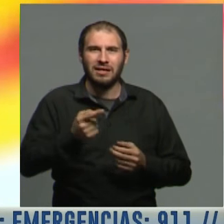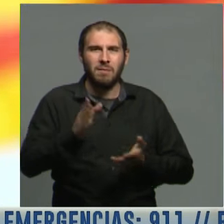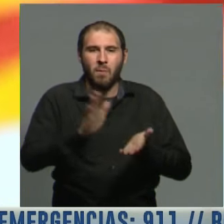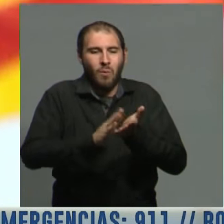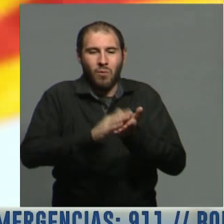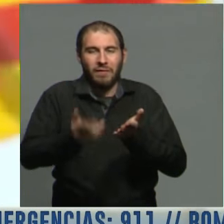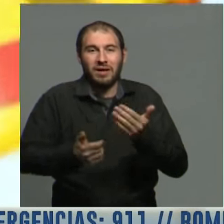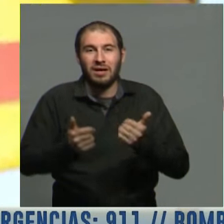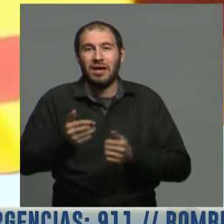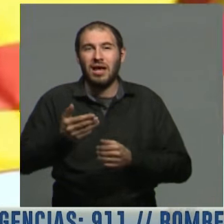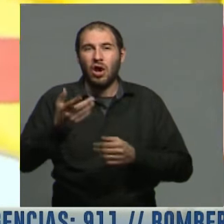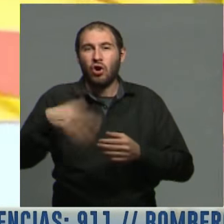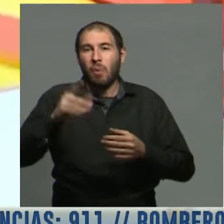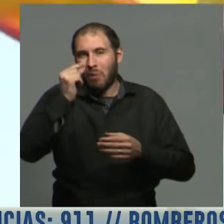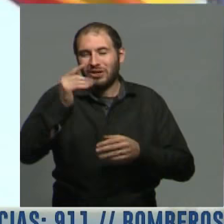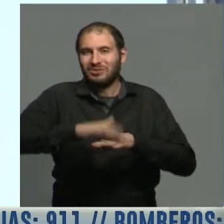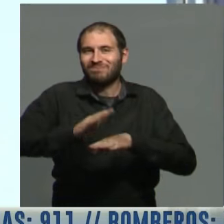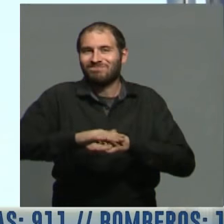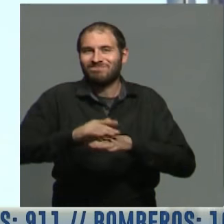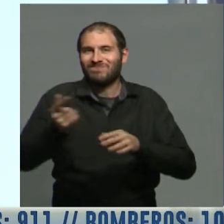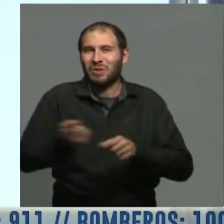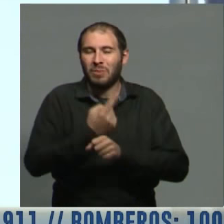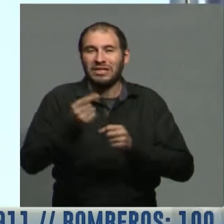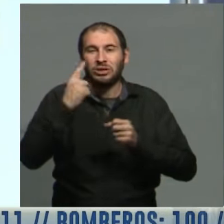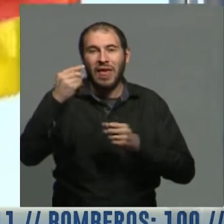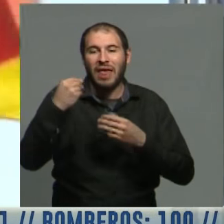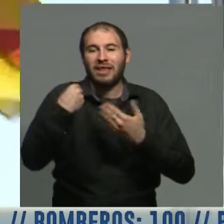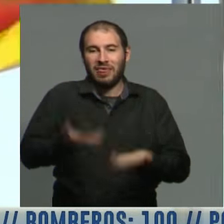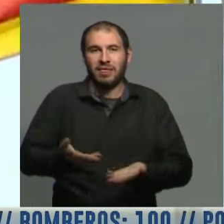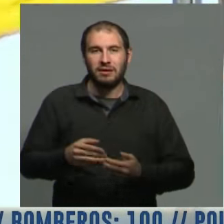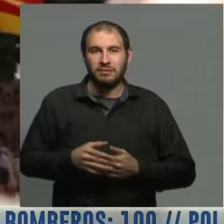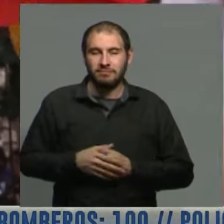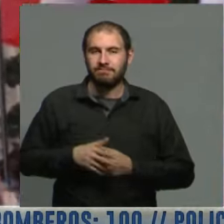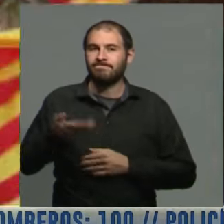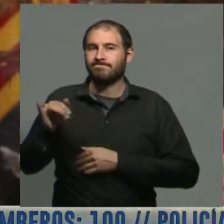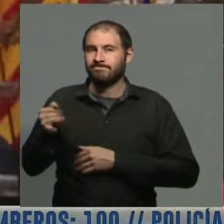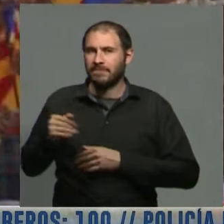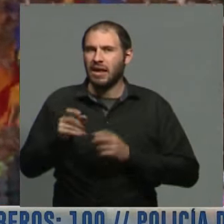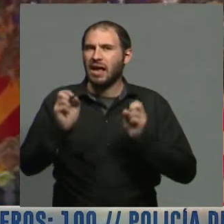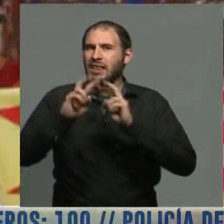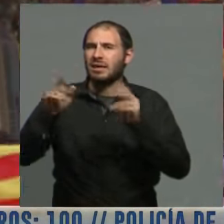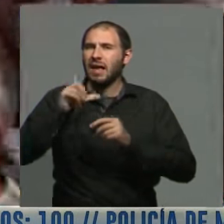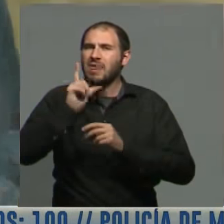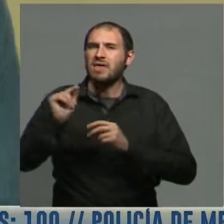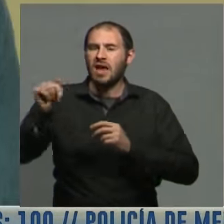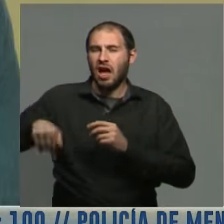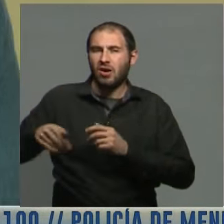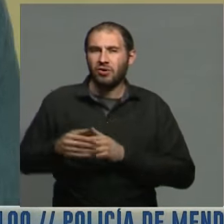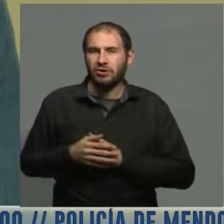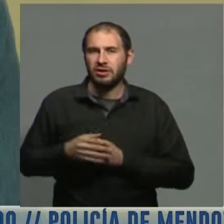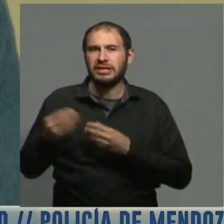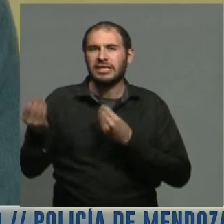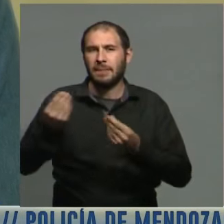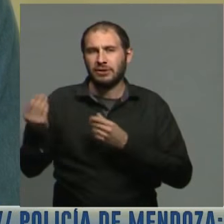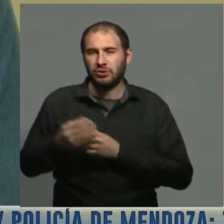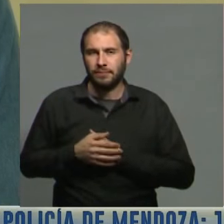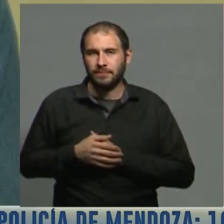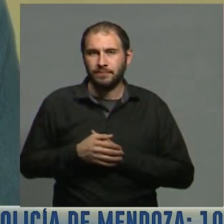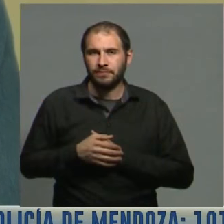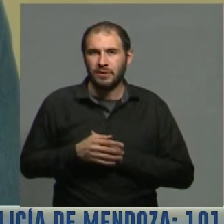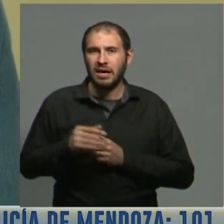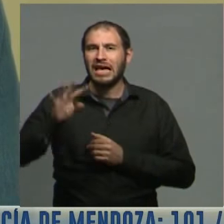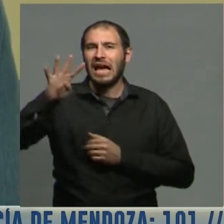de la incompetencia de nuestros políticos llevada a la ciudadanía. Y en cuanto a la jornada de hoy, digamos, con lo que sucedió